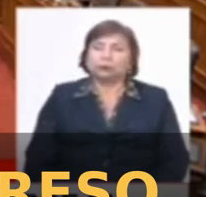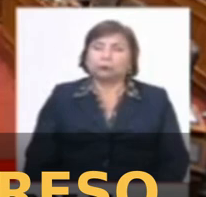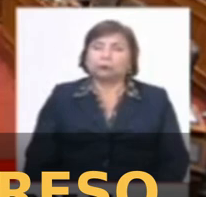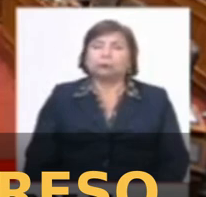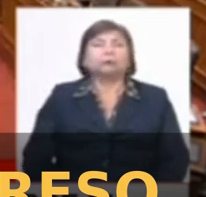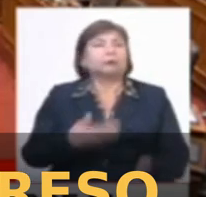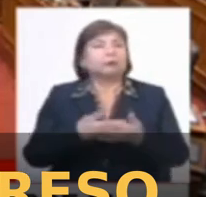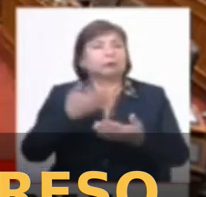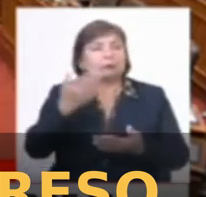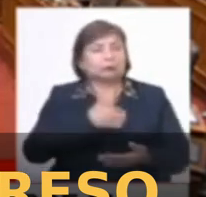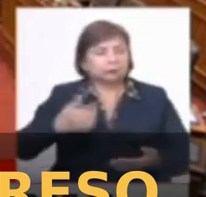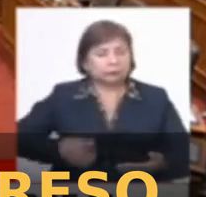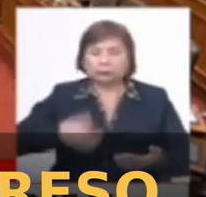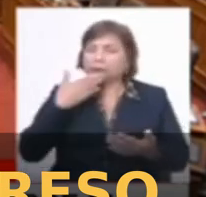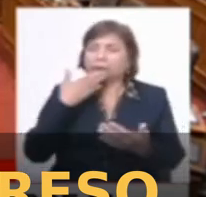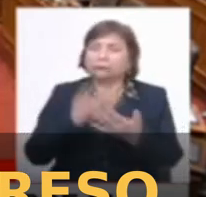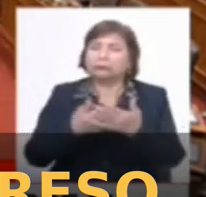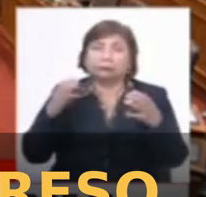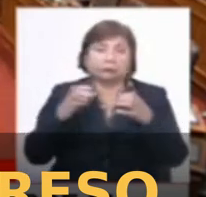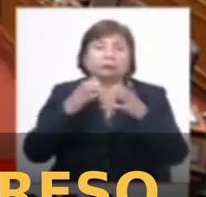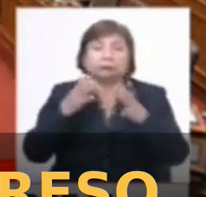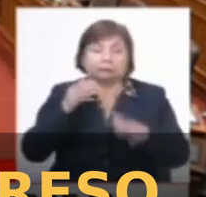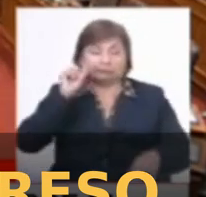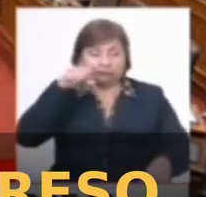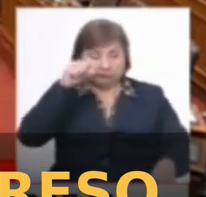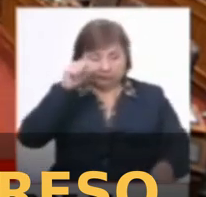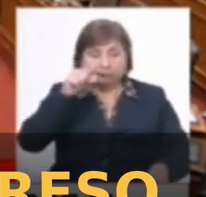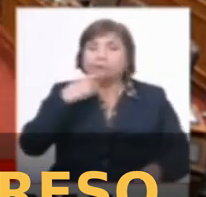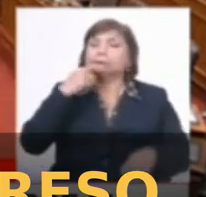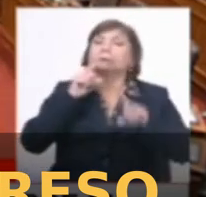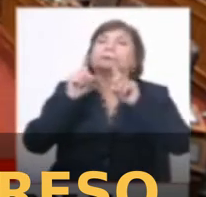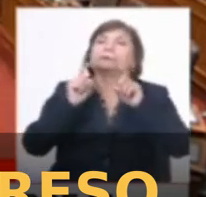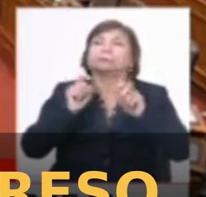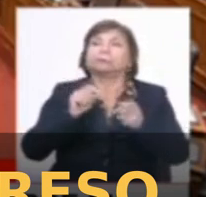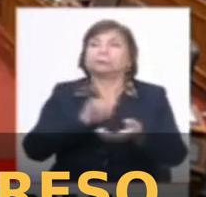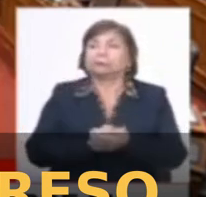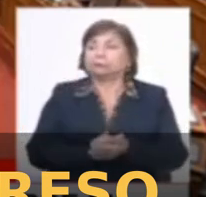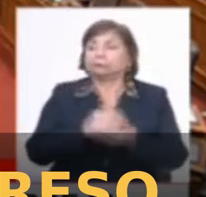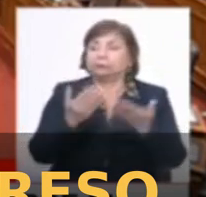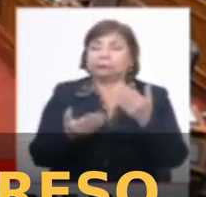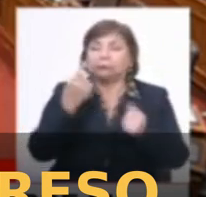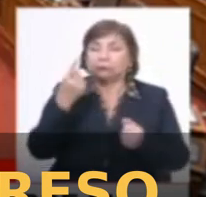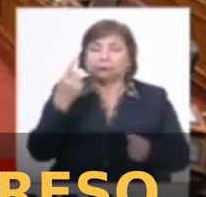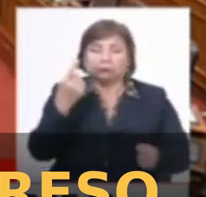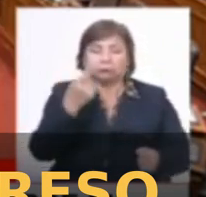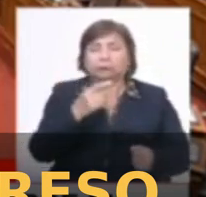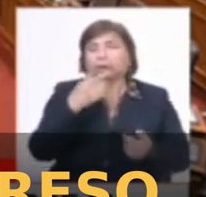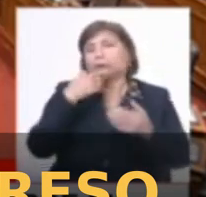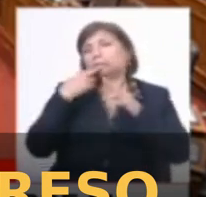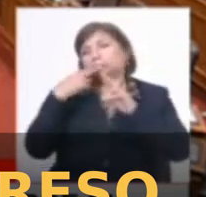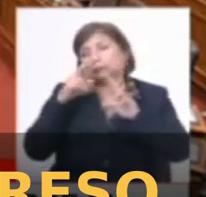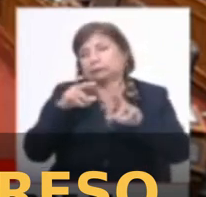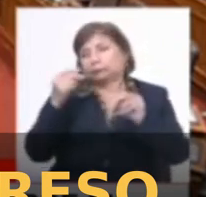Ya, presidente, muchas gracias, colegas congresistas. Sí, voy a hacer las preguntas uno a uno y quisiera las